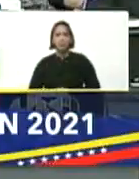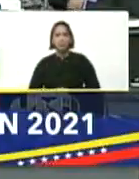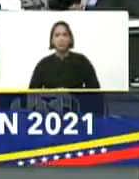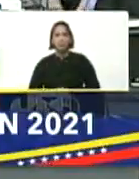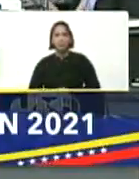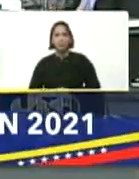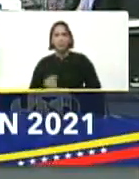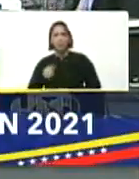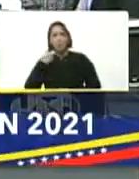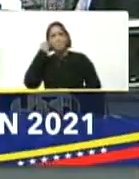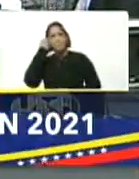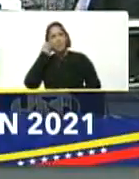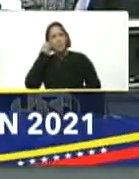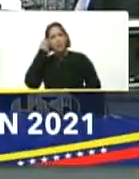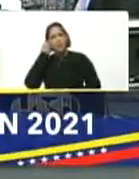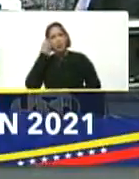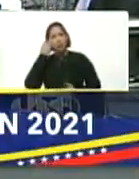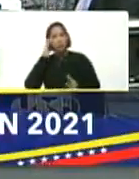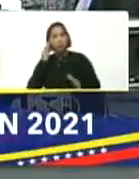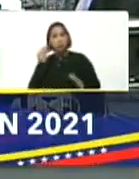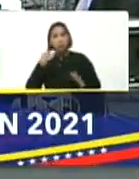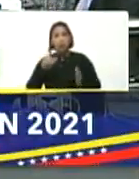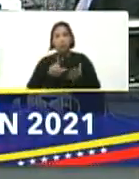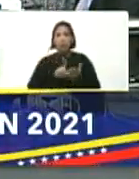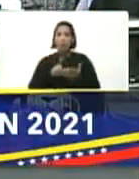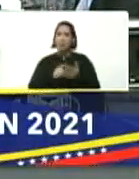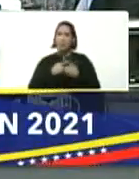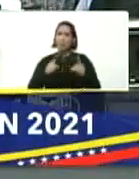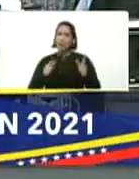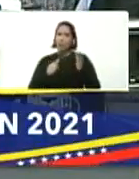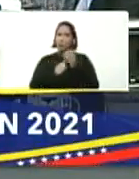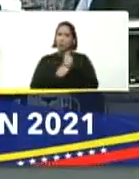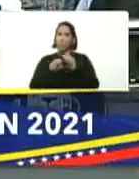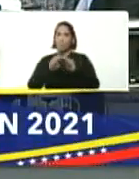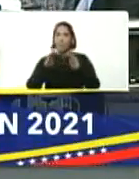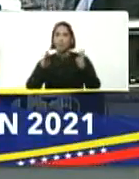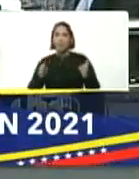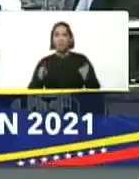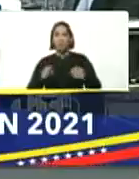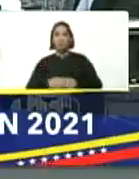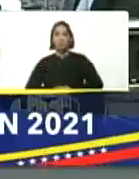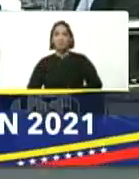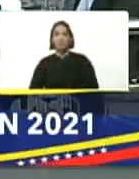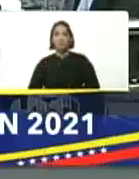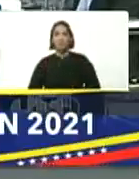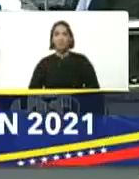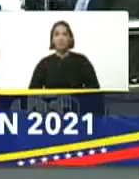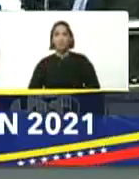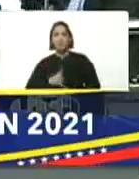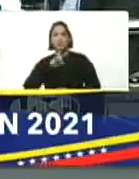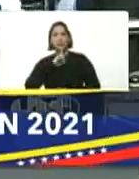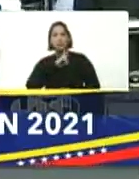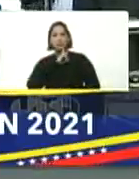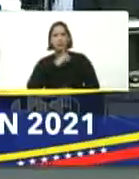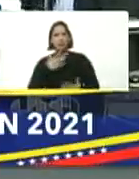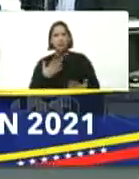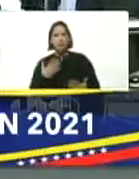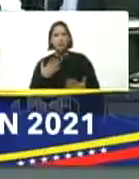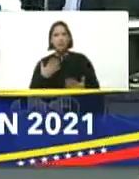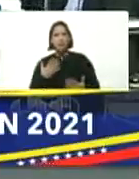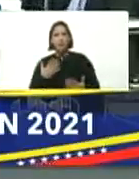Yo creía que había más libros arriba, pero me encuentro esta mesa aquí, lo que se llama es